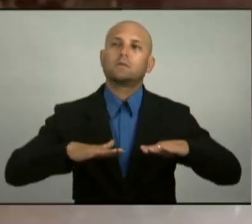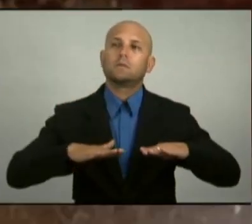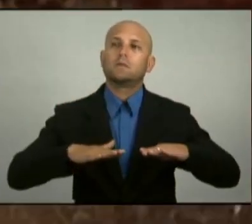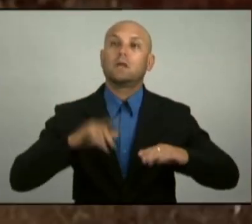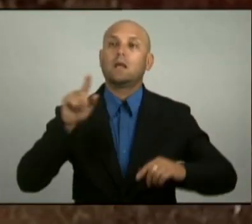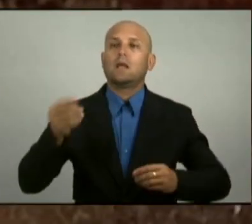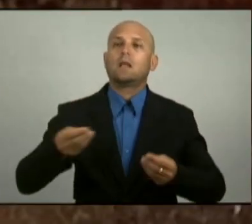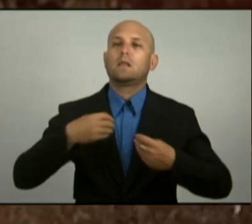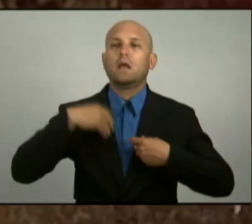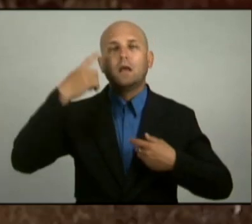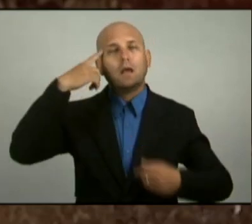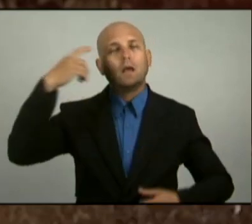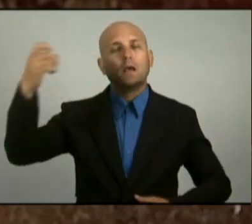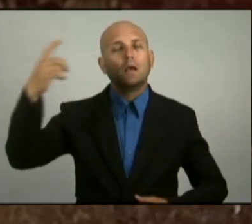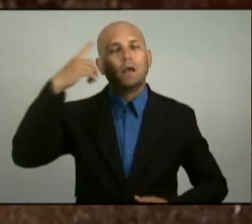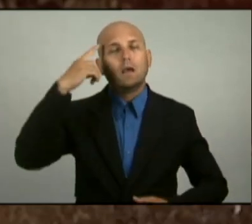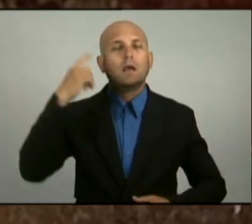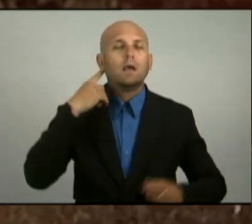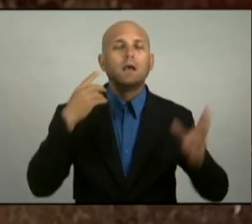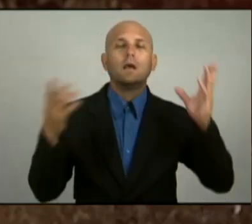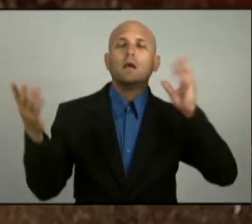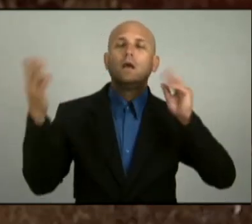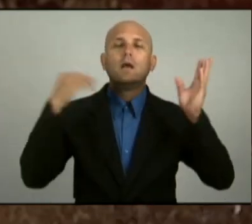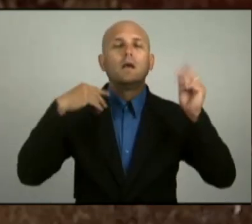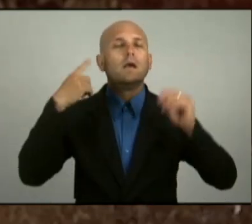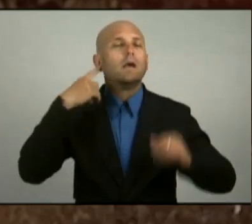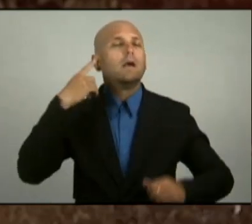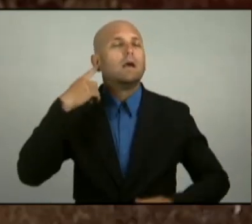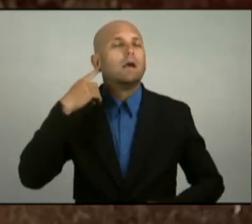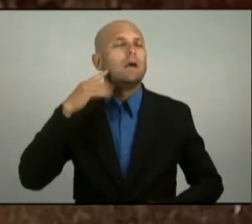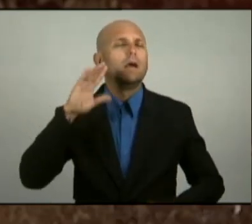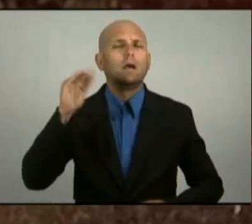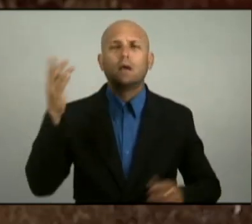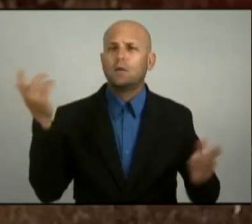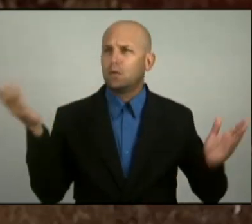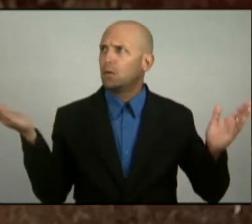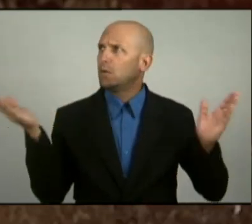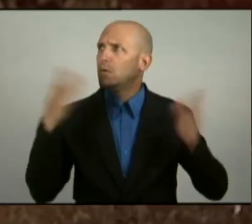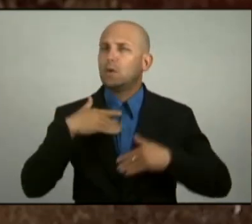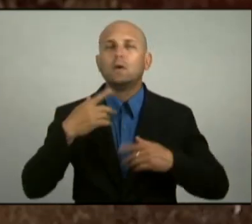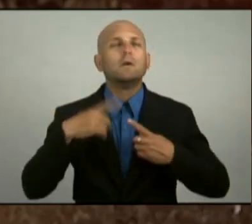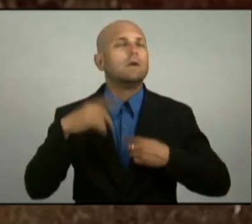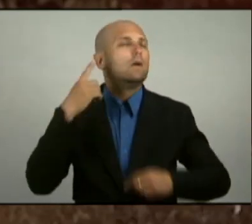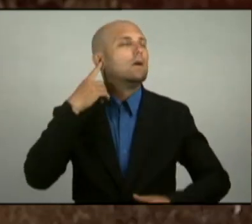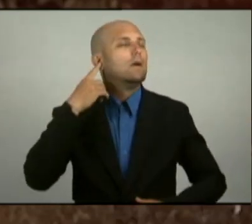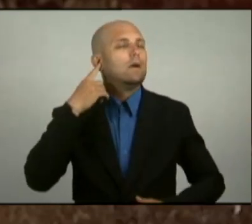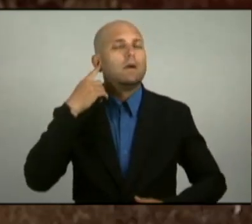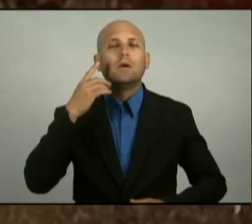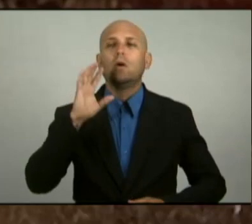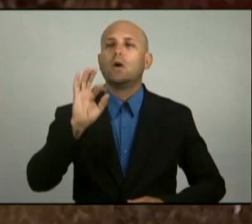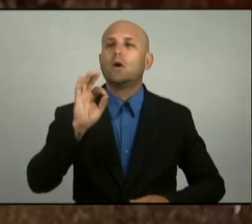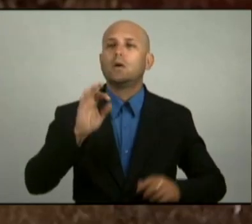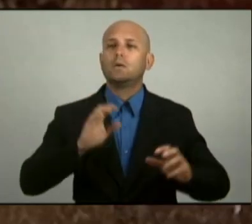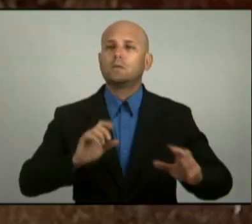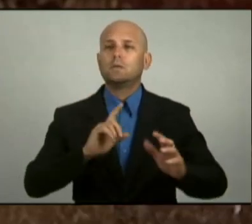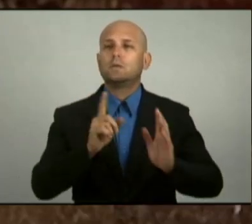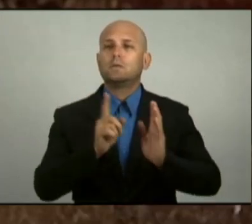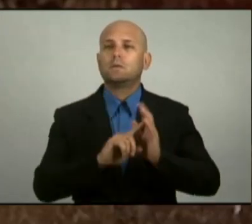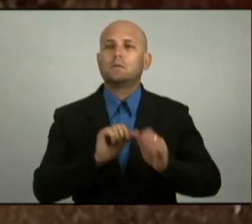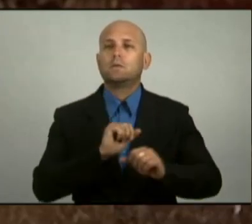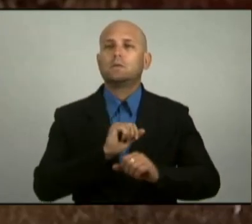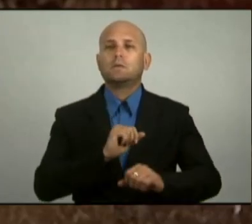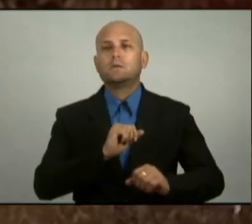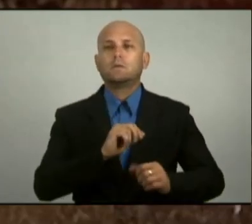ilusiones visuales o auditivas se tiene la ilusión de oír o ver cosas que no existen así como se sienten calambres vértigos o sensación